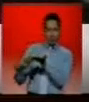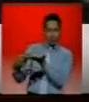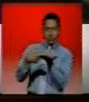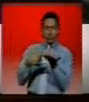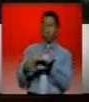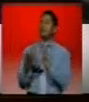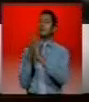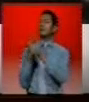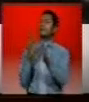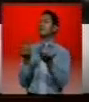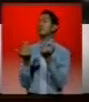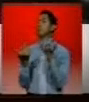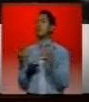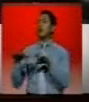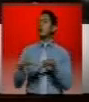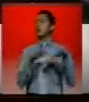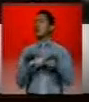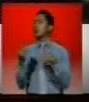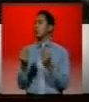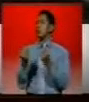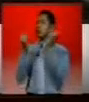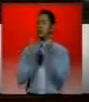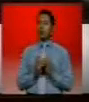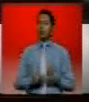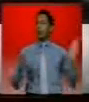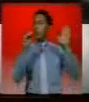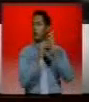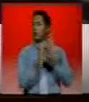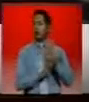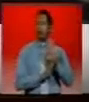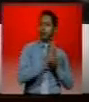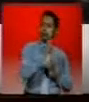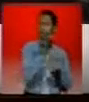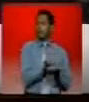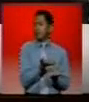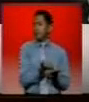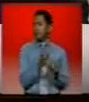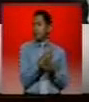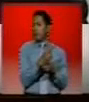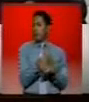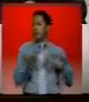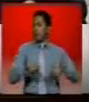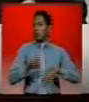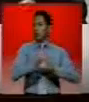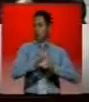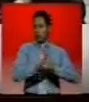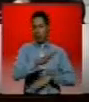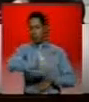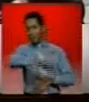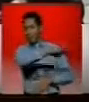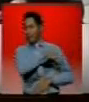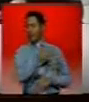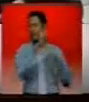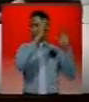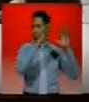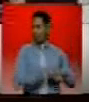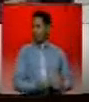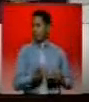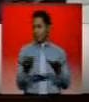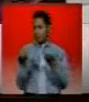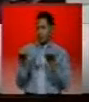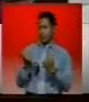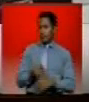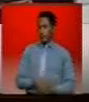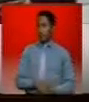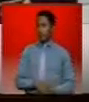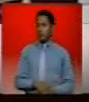acciones inmediatas se han tomado para la reactivación y productiva y económica de las zonas afectadas. Te escuchamos.